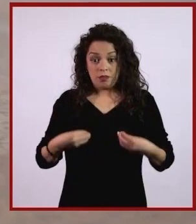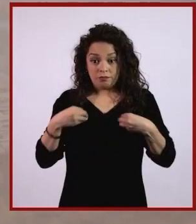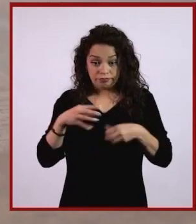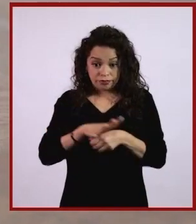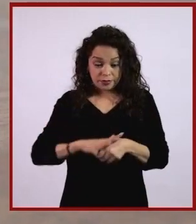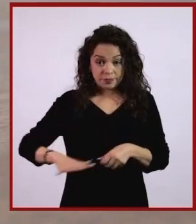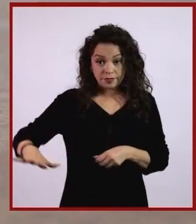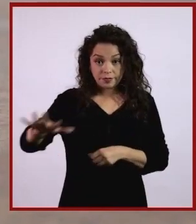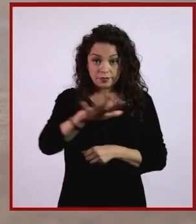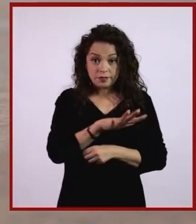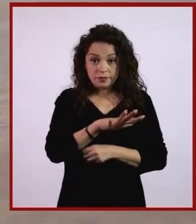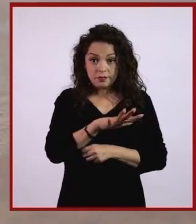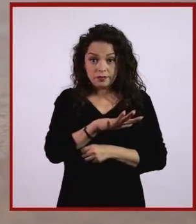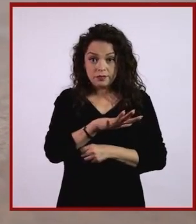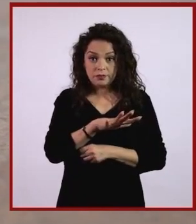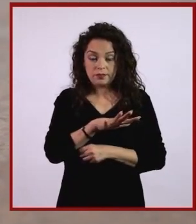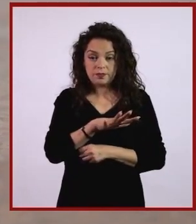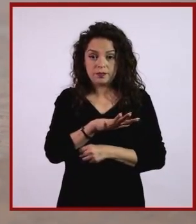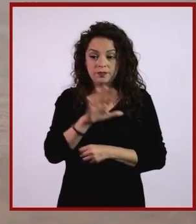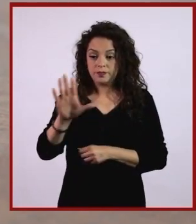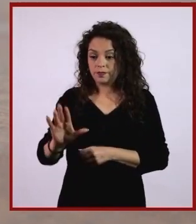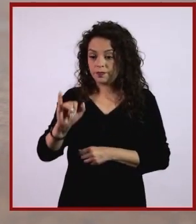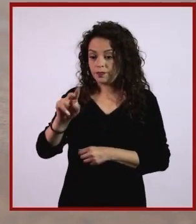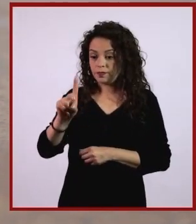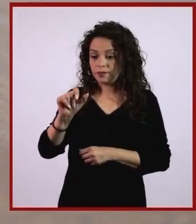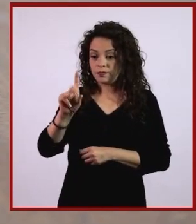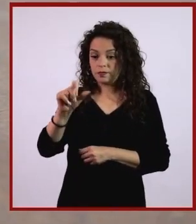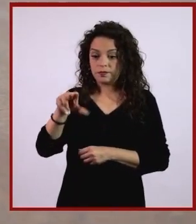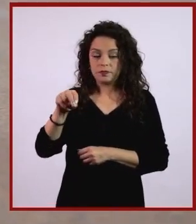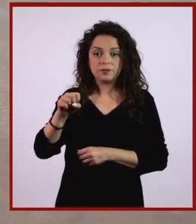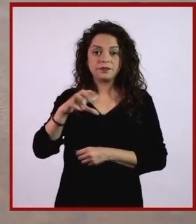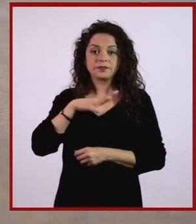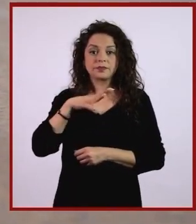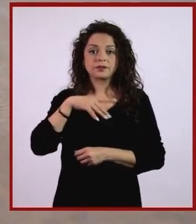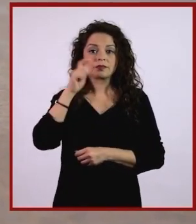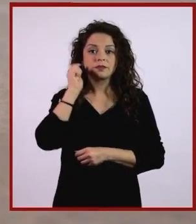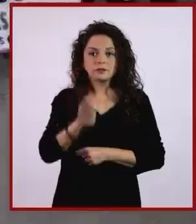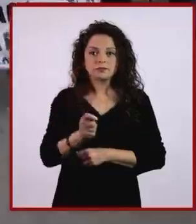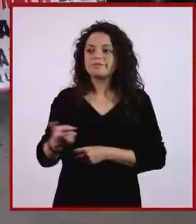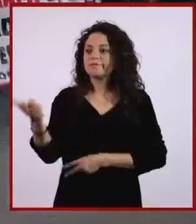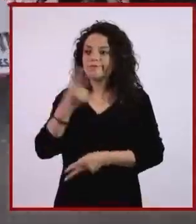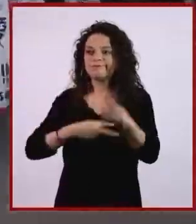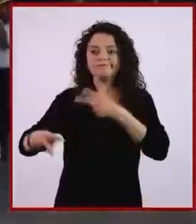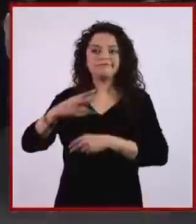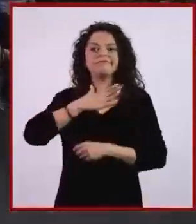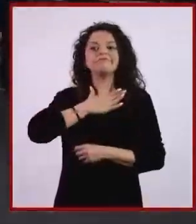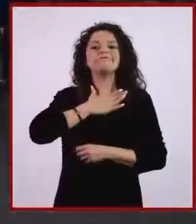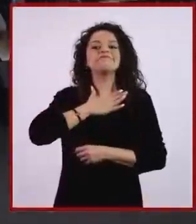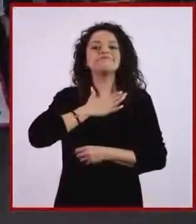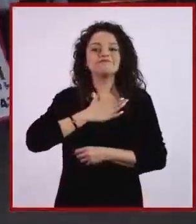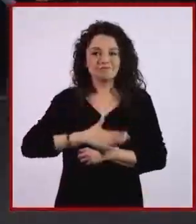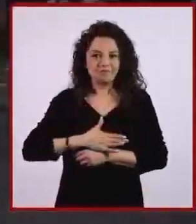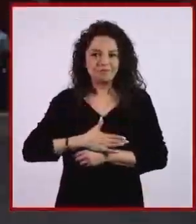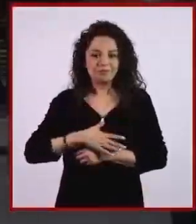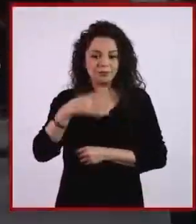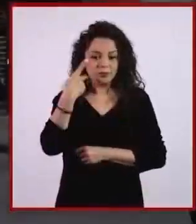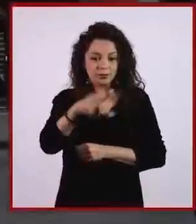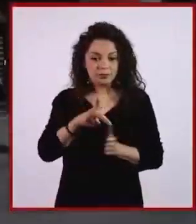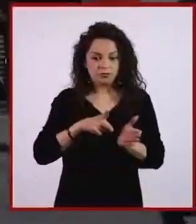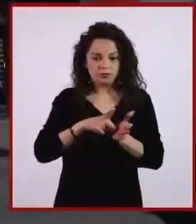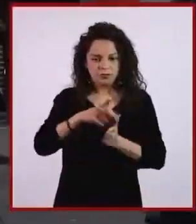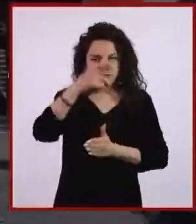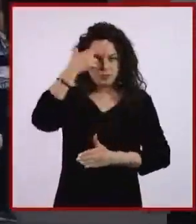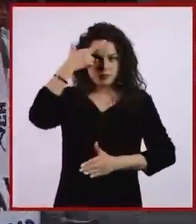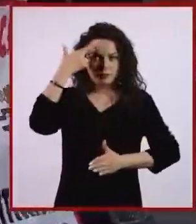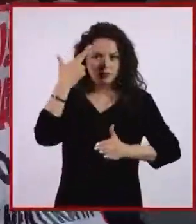y todos los ciudadanos tienen la cierta posibilidad de conseguir justicia. Es decir, que si sus